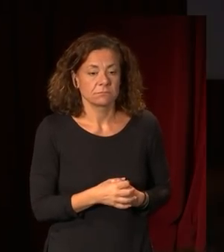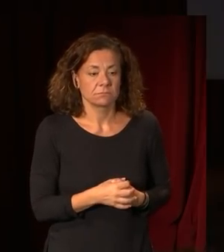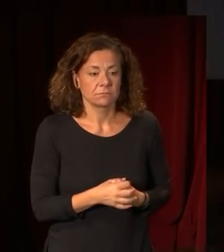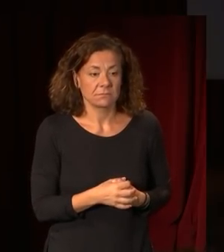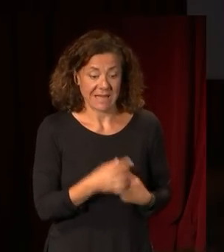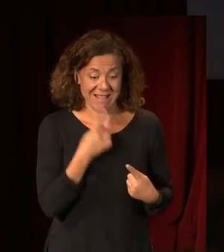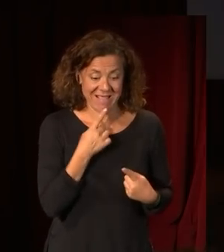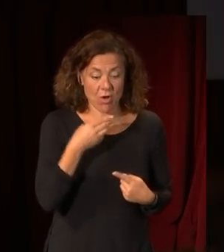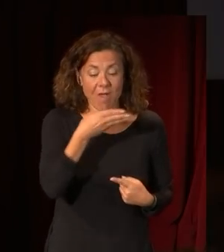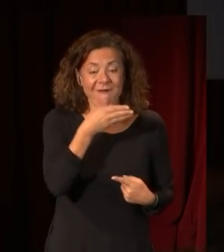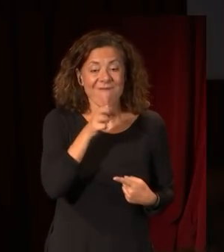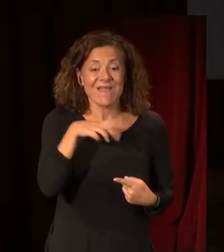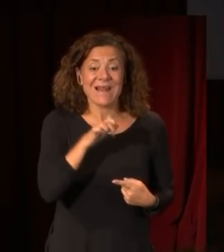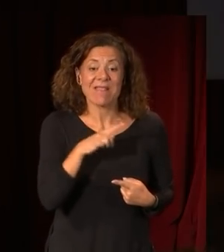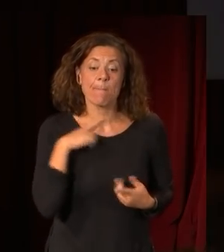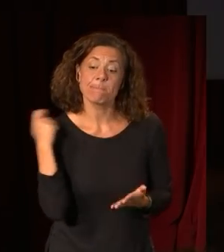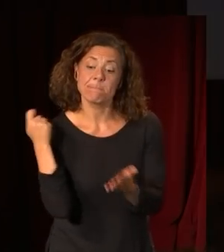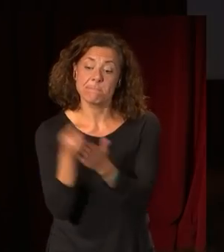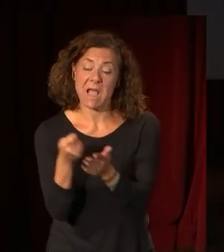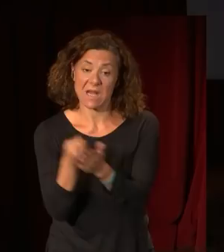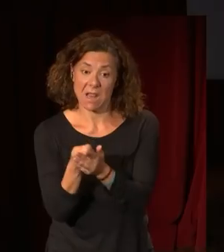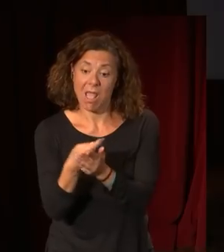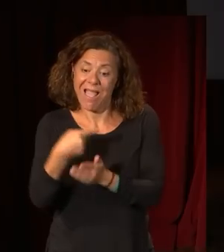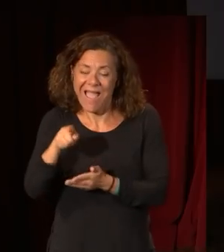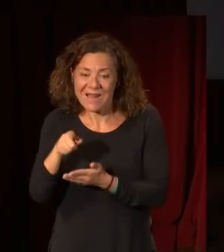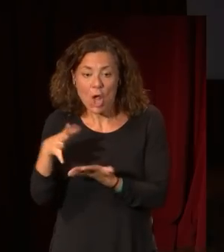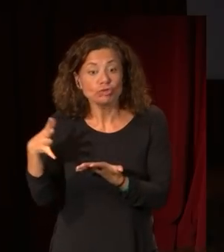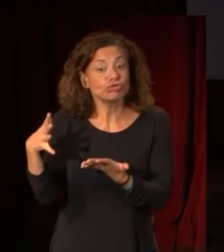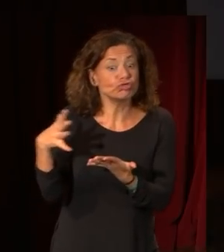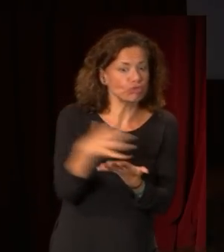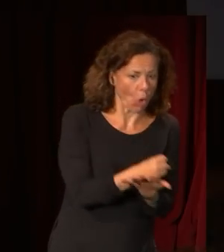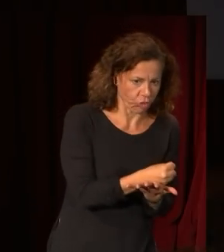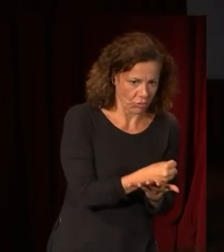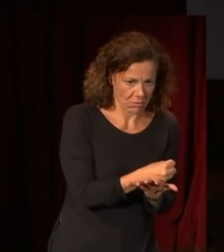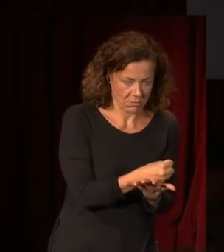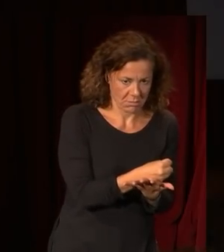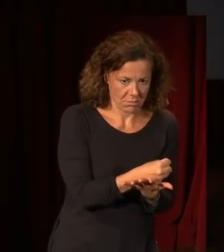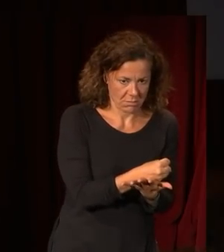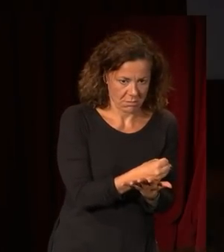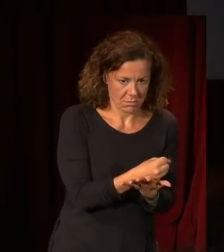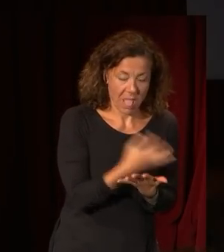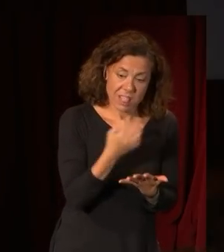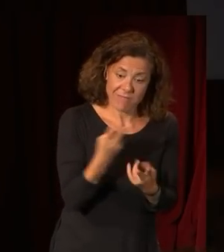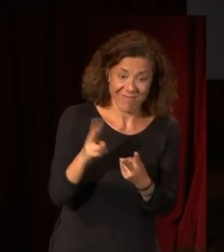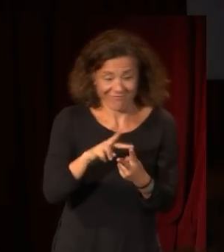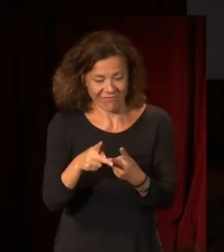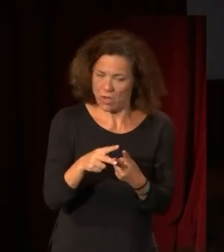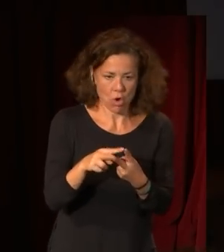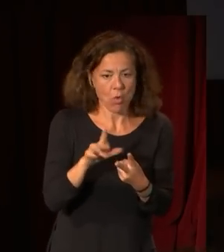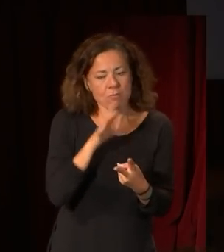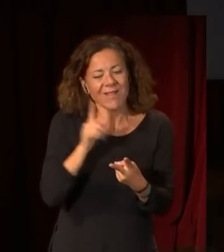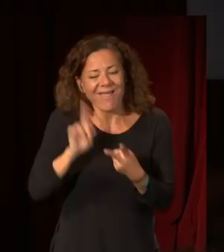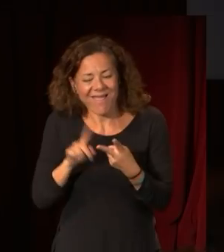bernat que le pagarían a él todo lo que le debía corresponder a bermejo porque él debía controlar